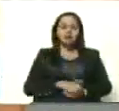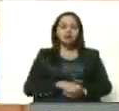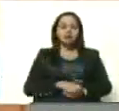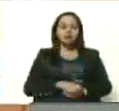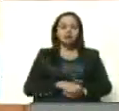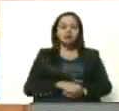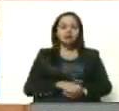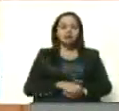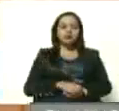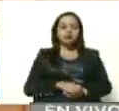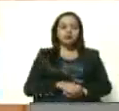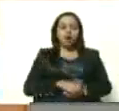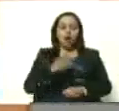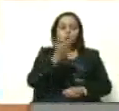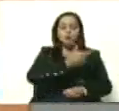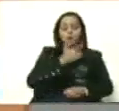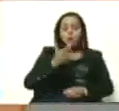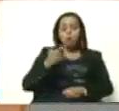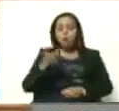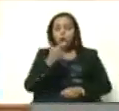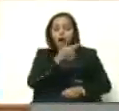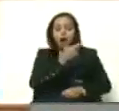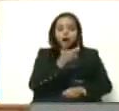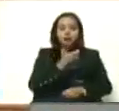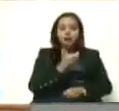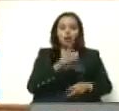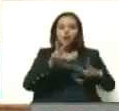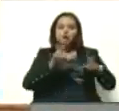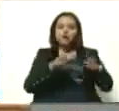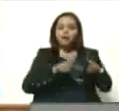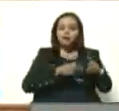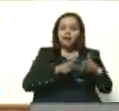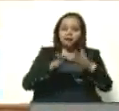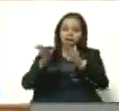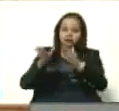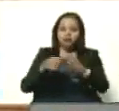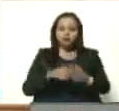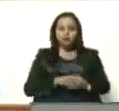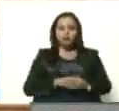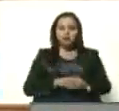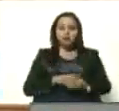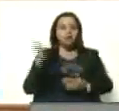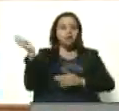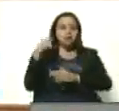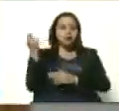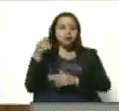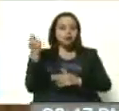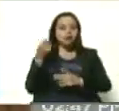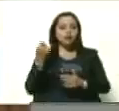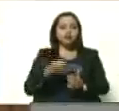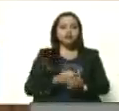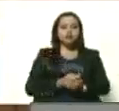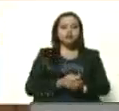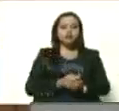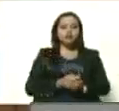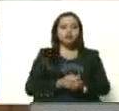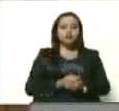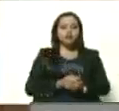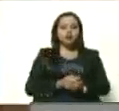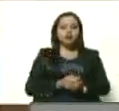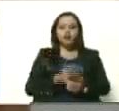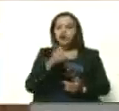de buscar un curso nuevo para el Estado Apure, no hubo